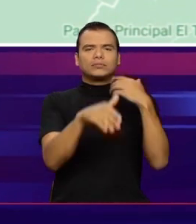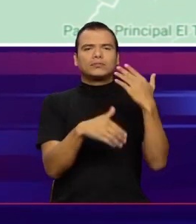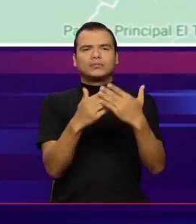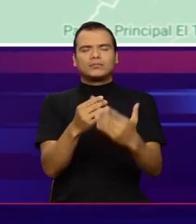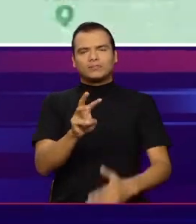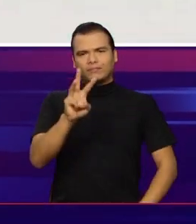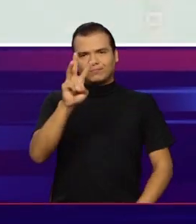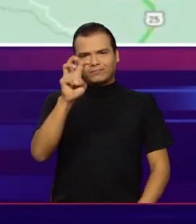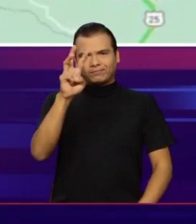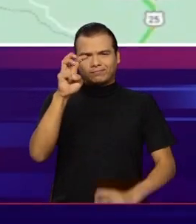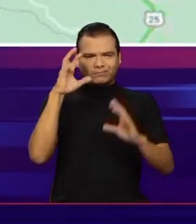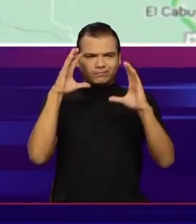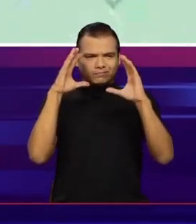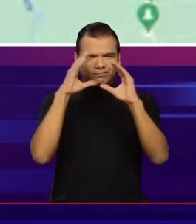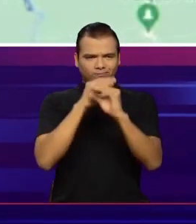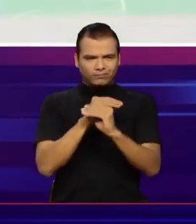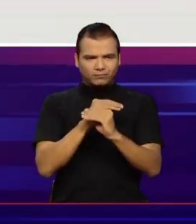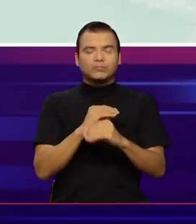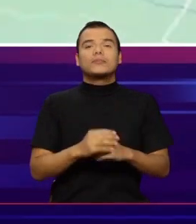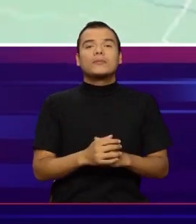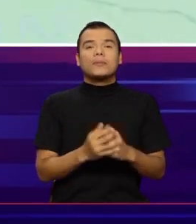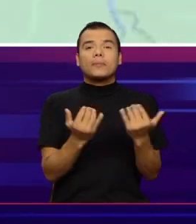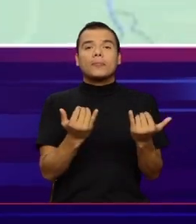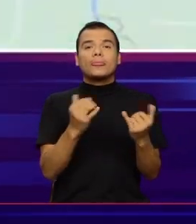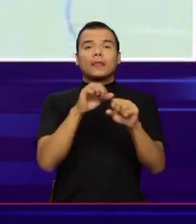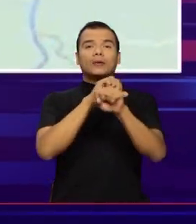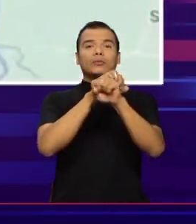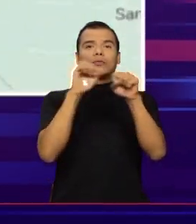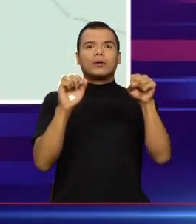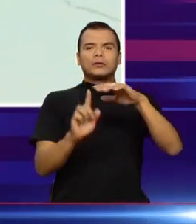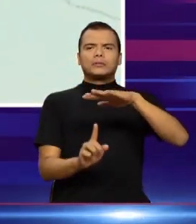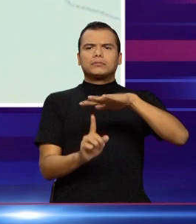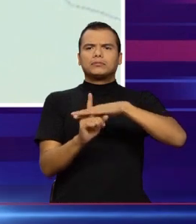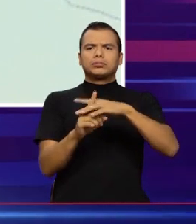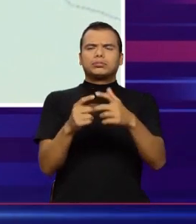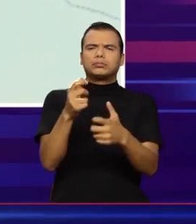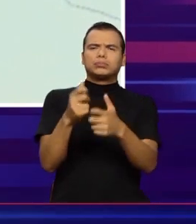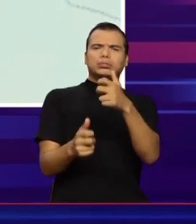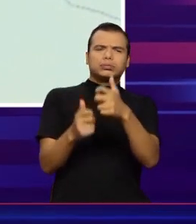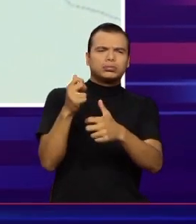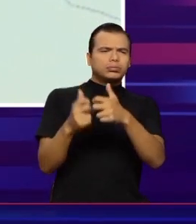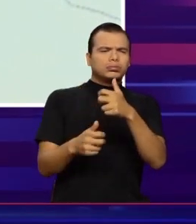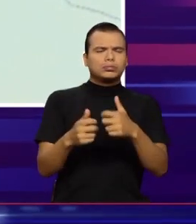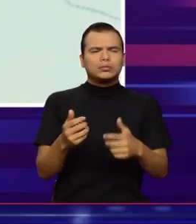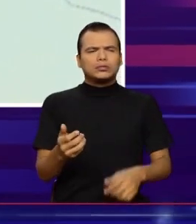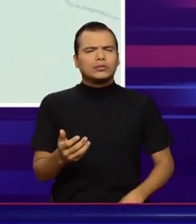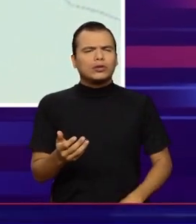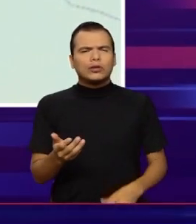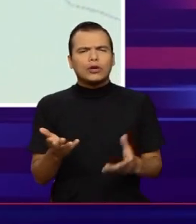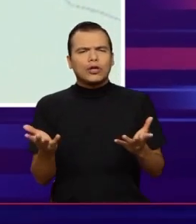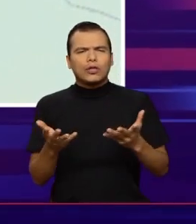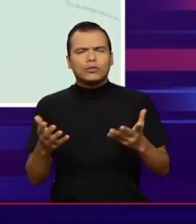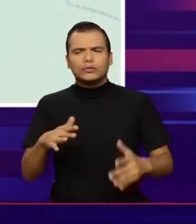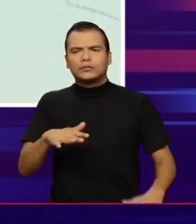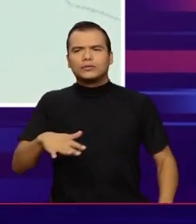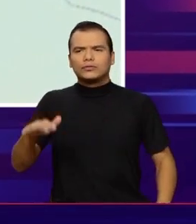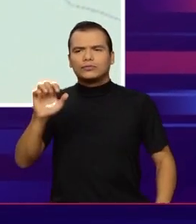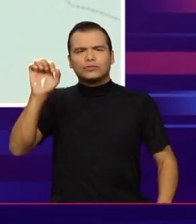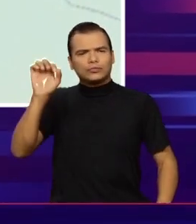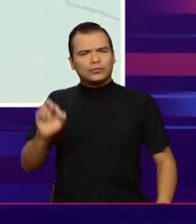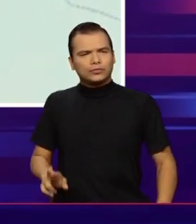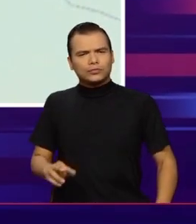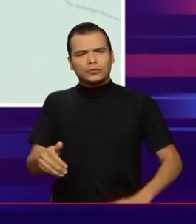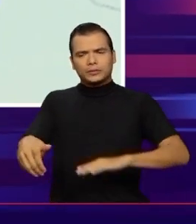la noche durante esta mañana el único incidente reportado importante Se generó en la zona Sur en la